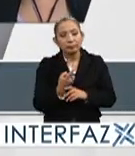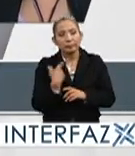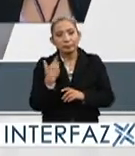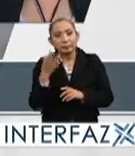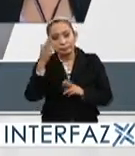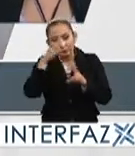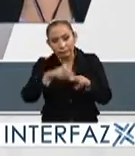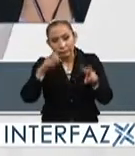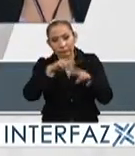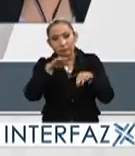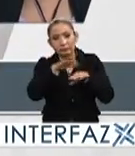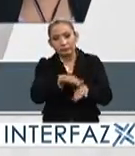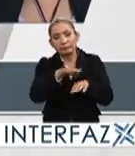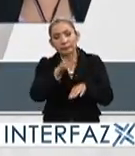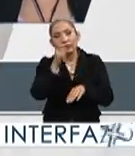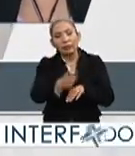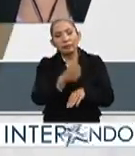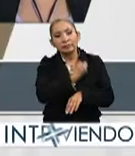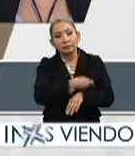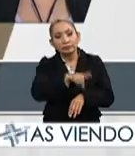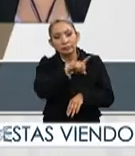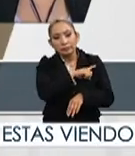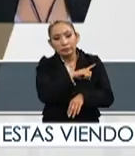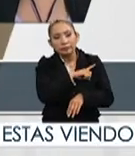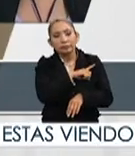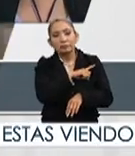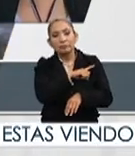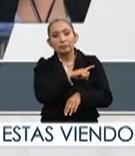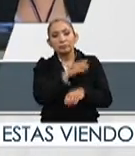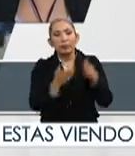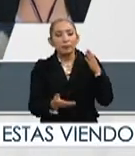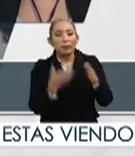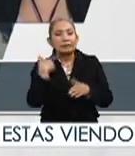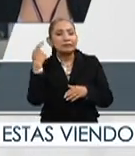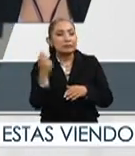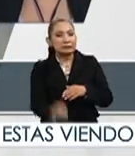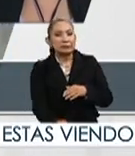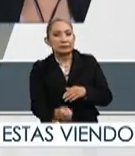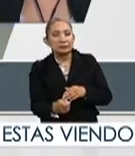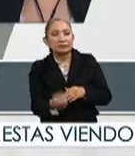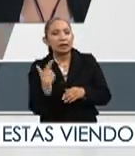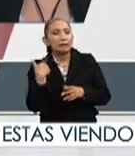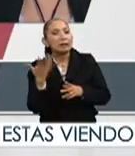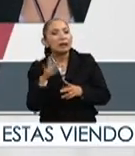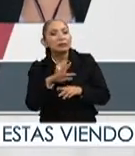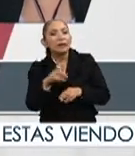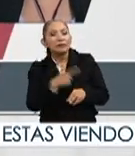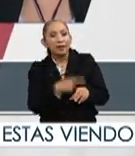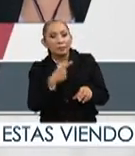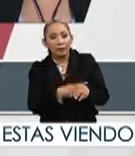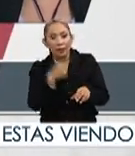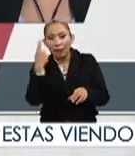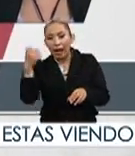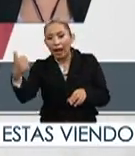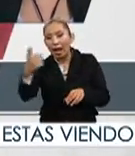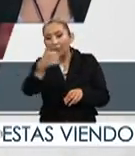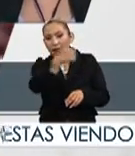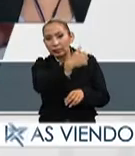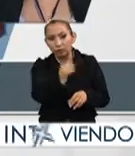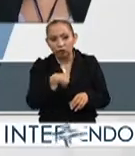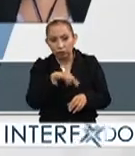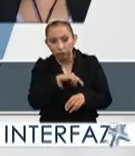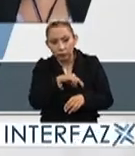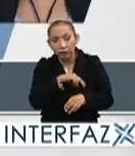esta reflexión sobre lo que es la salud, a veces lo que significa esta cuestión de la enfermedad para cada uno de